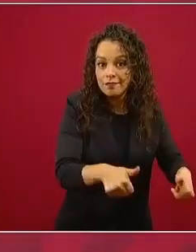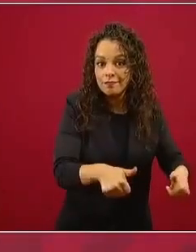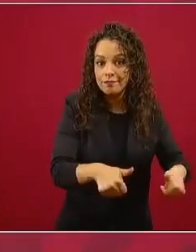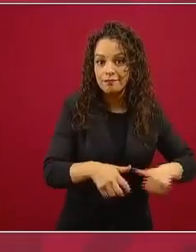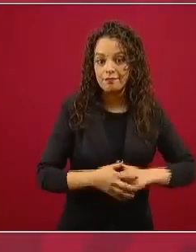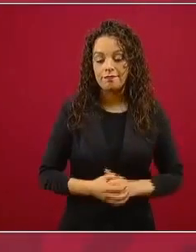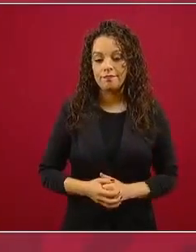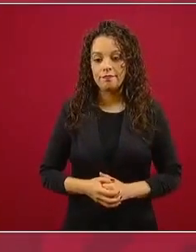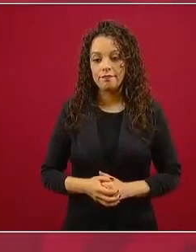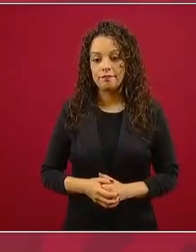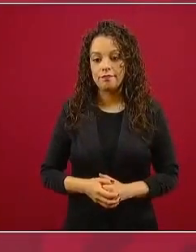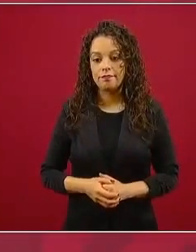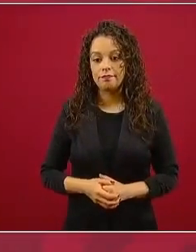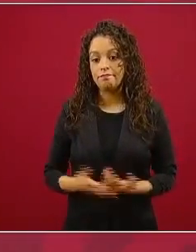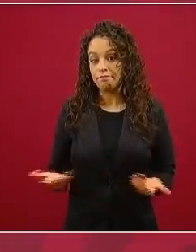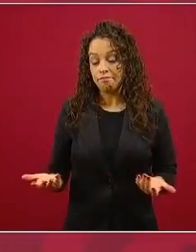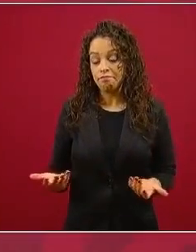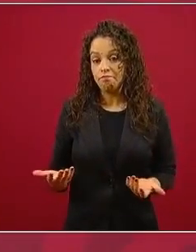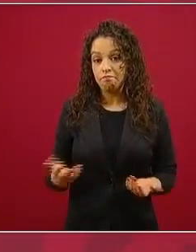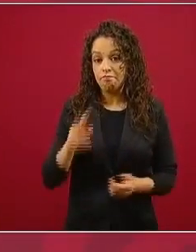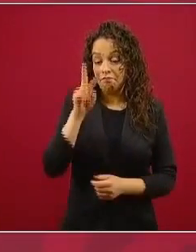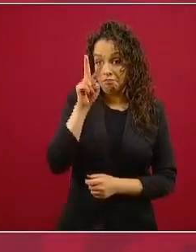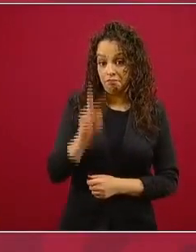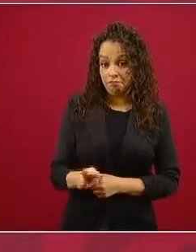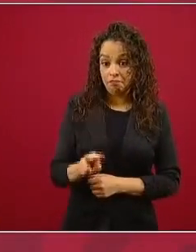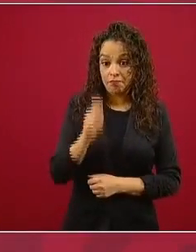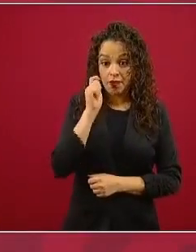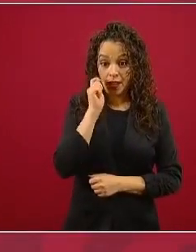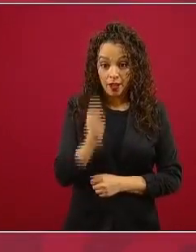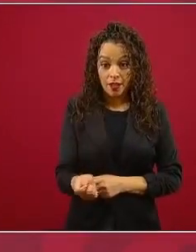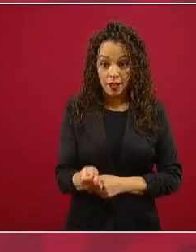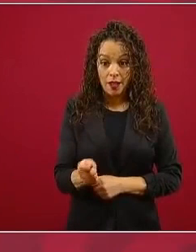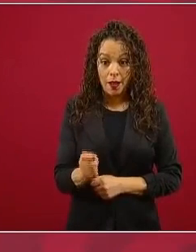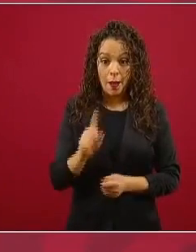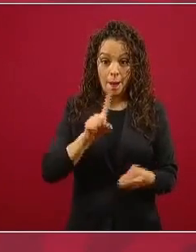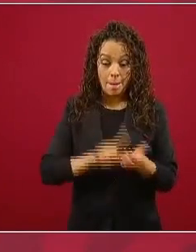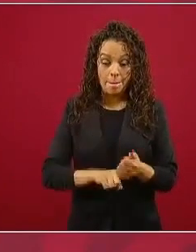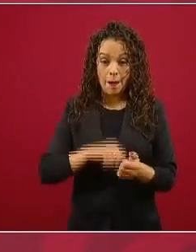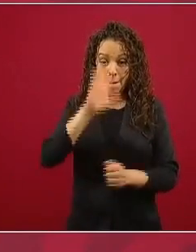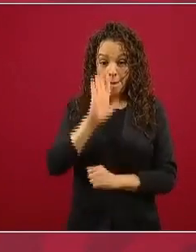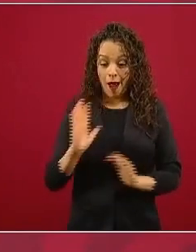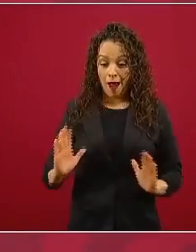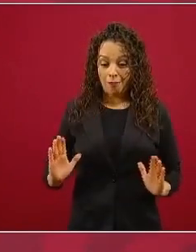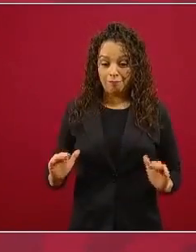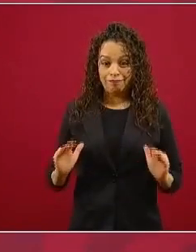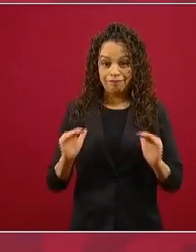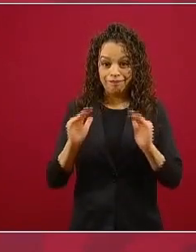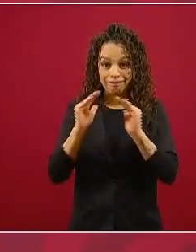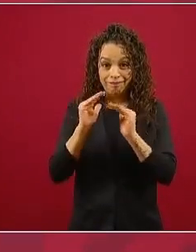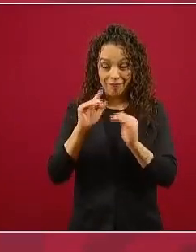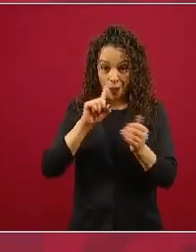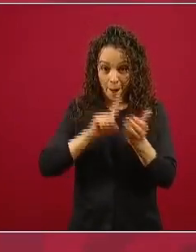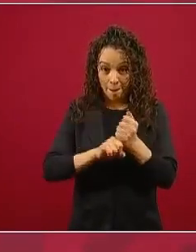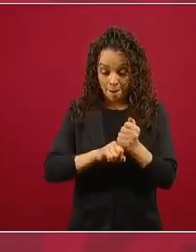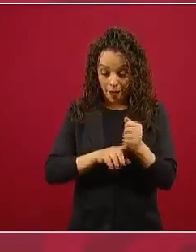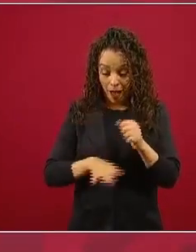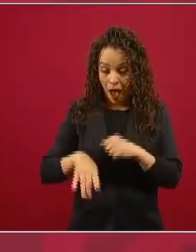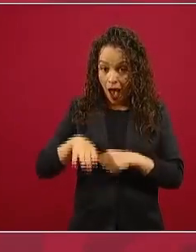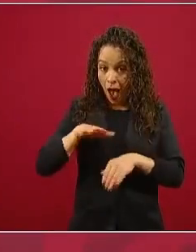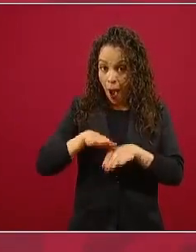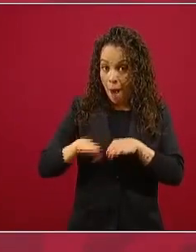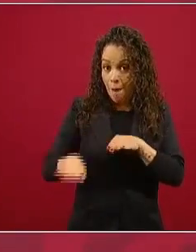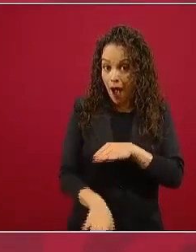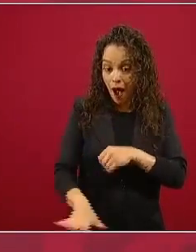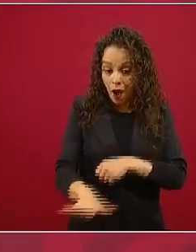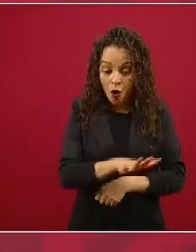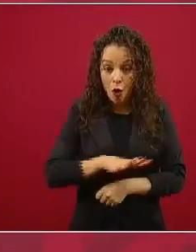Yo puedo decirles que en la base de la pirámide poblacional, los de más abajo